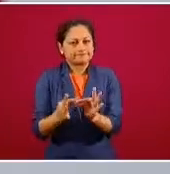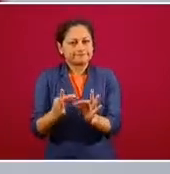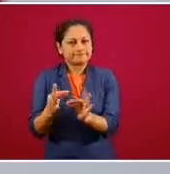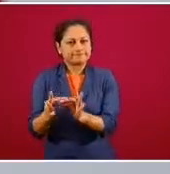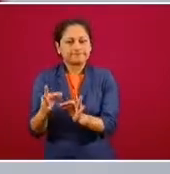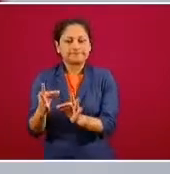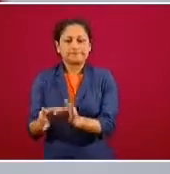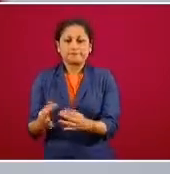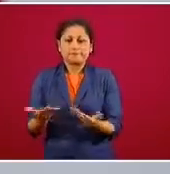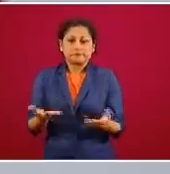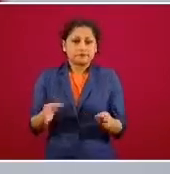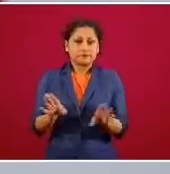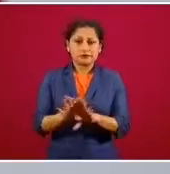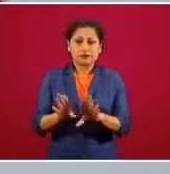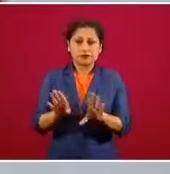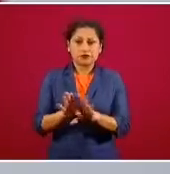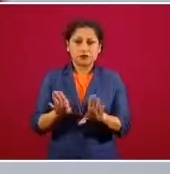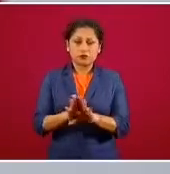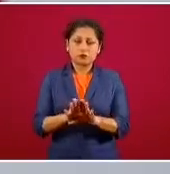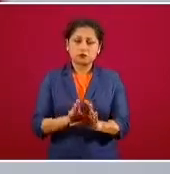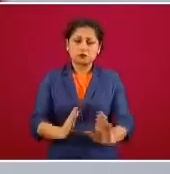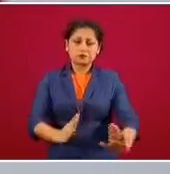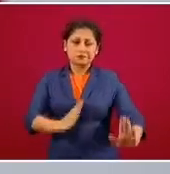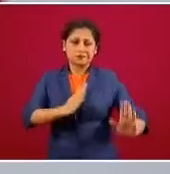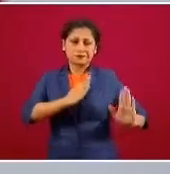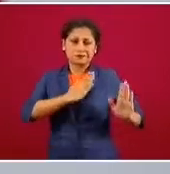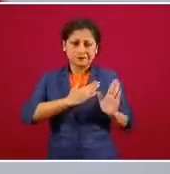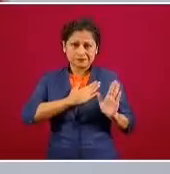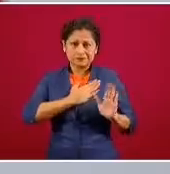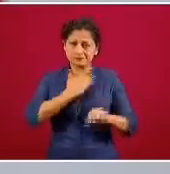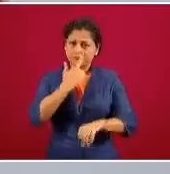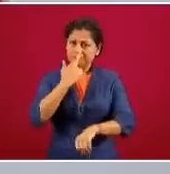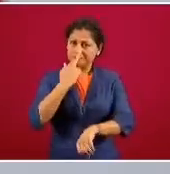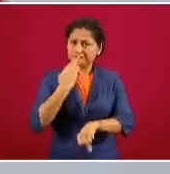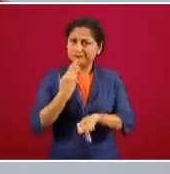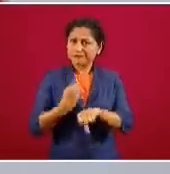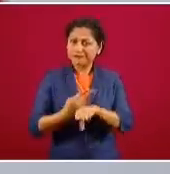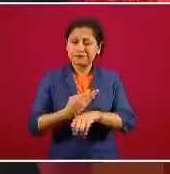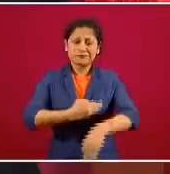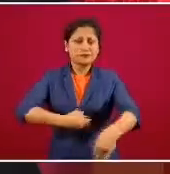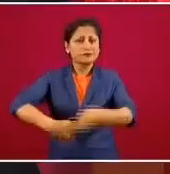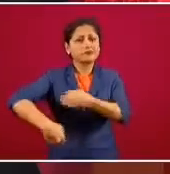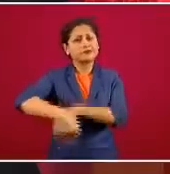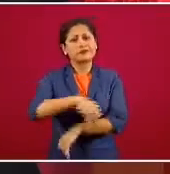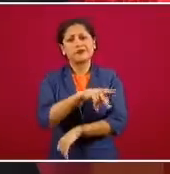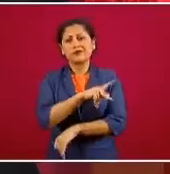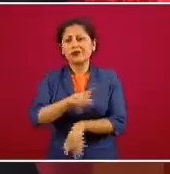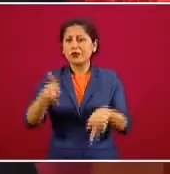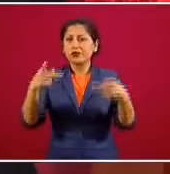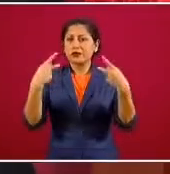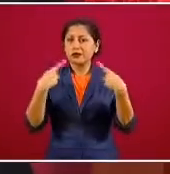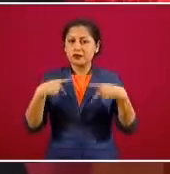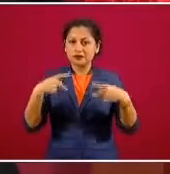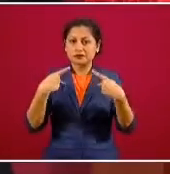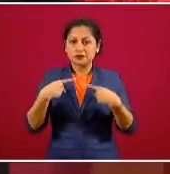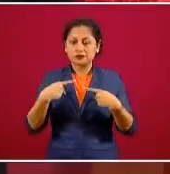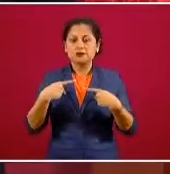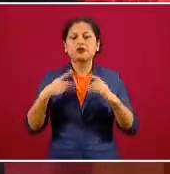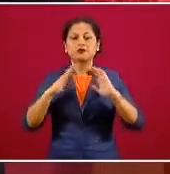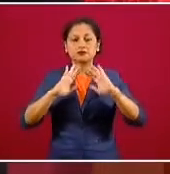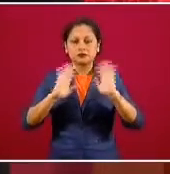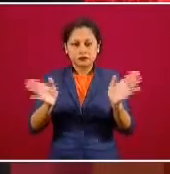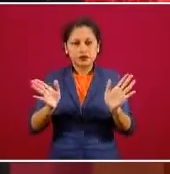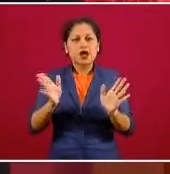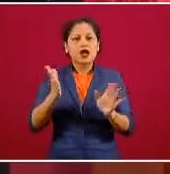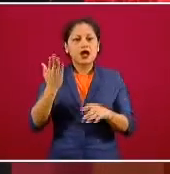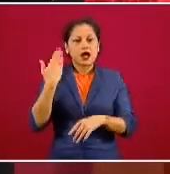la responsabilidad de todas y todos los miembros de la sociedad. Y ya hemos dicho, agradecimiento a